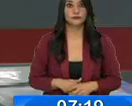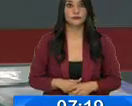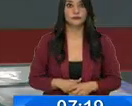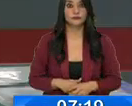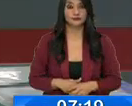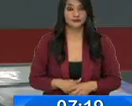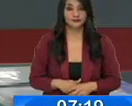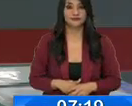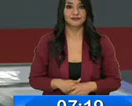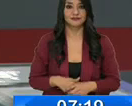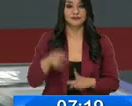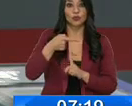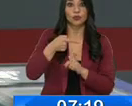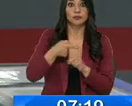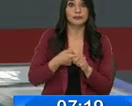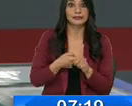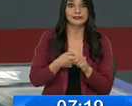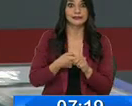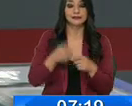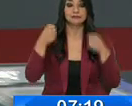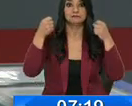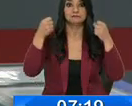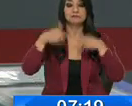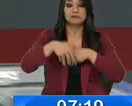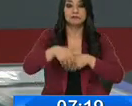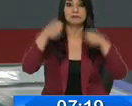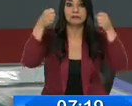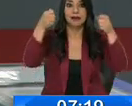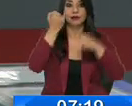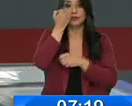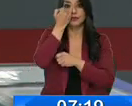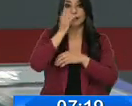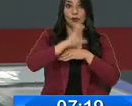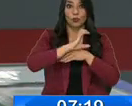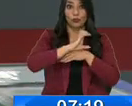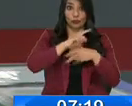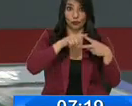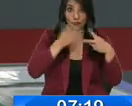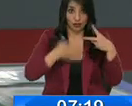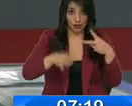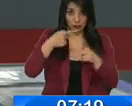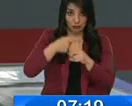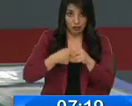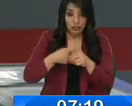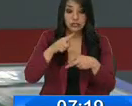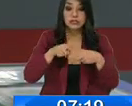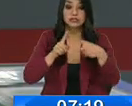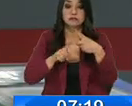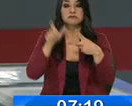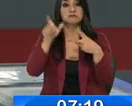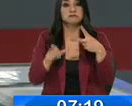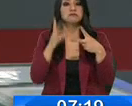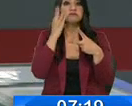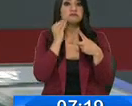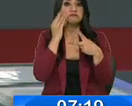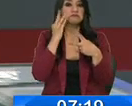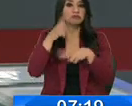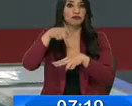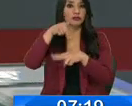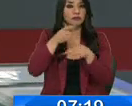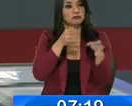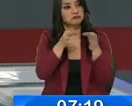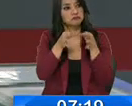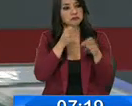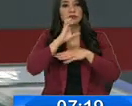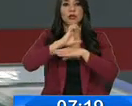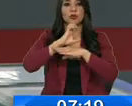A un mes de la finalización del paro indígena en Ecuador, son dos analistas que expresan sus criterios sobre la situación de Ecuador